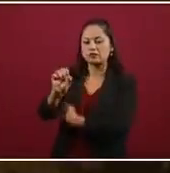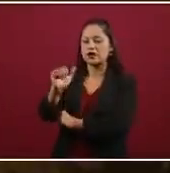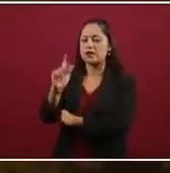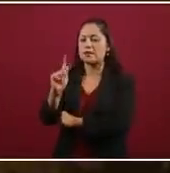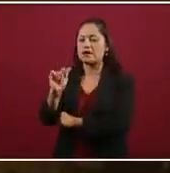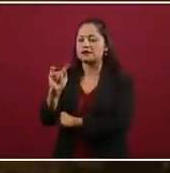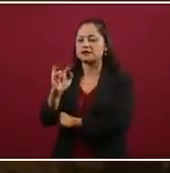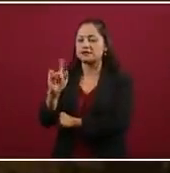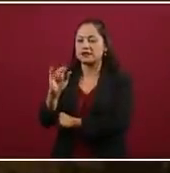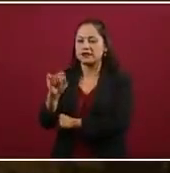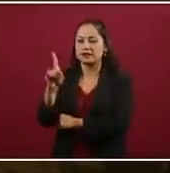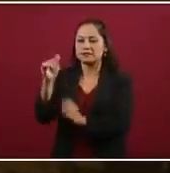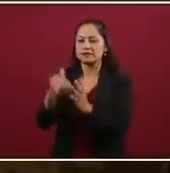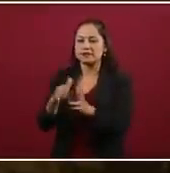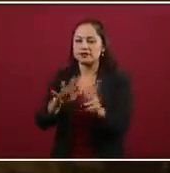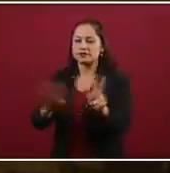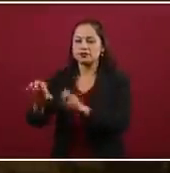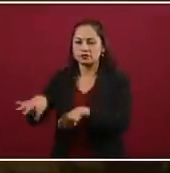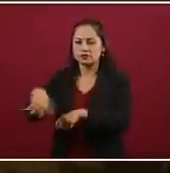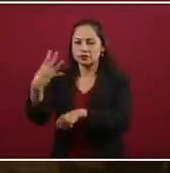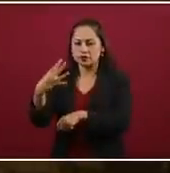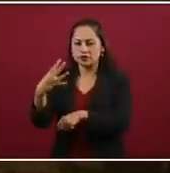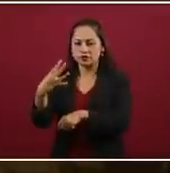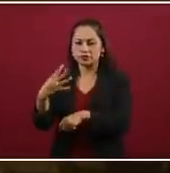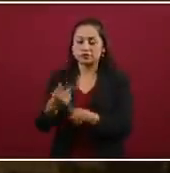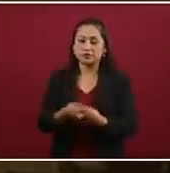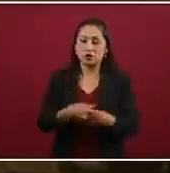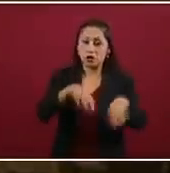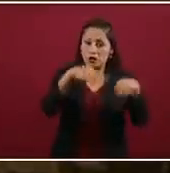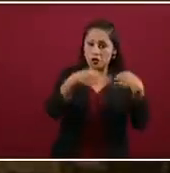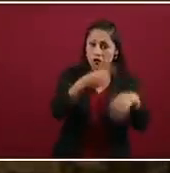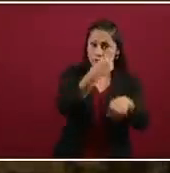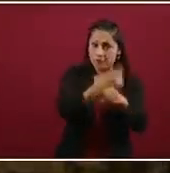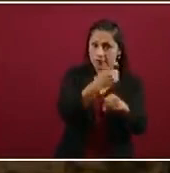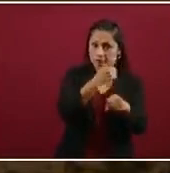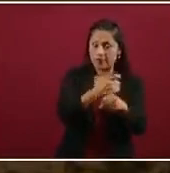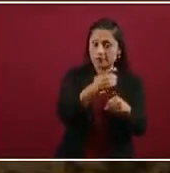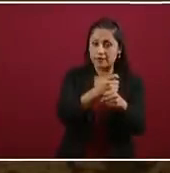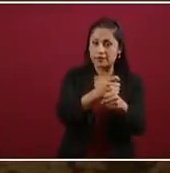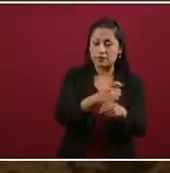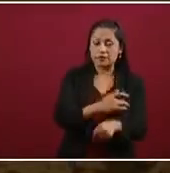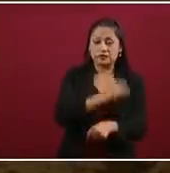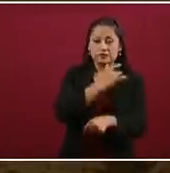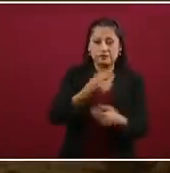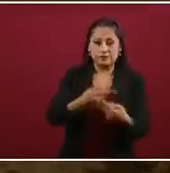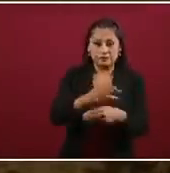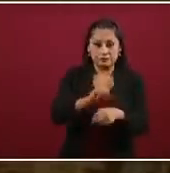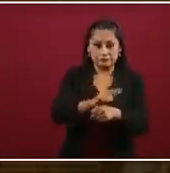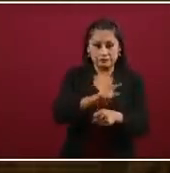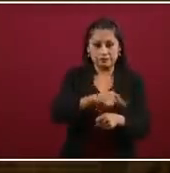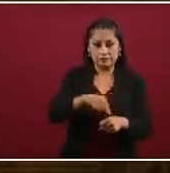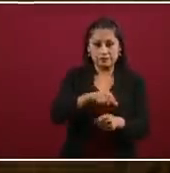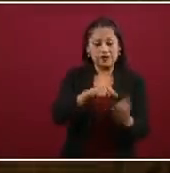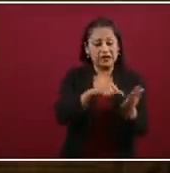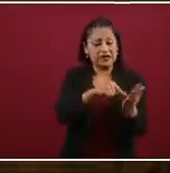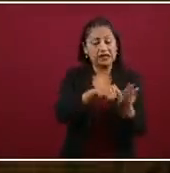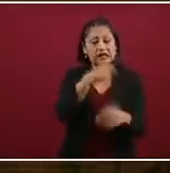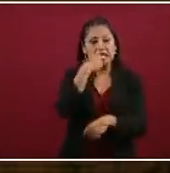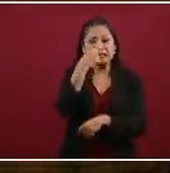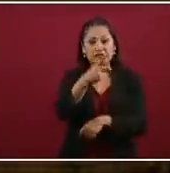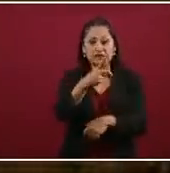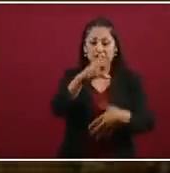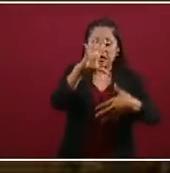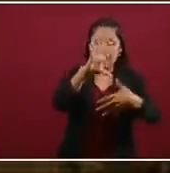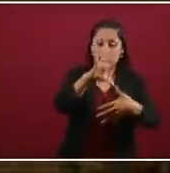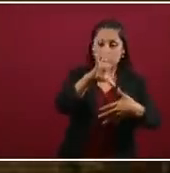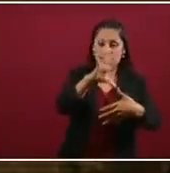de 1814. El documento denominado Sentimientos de la Nación señaló que la América es